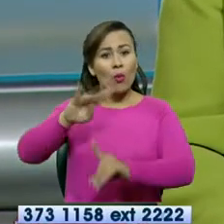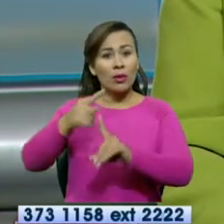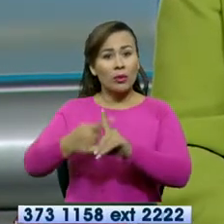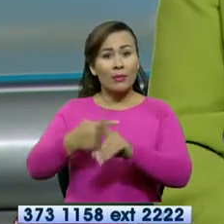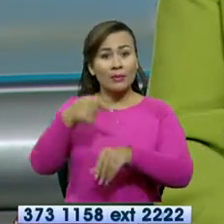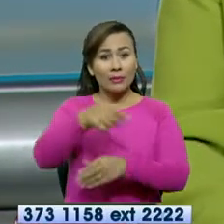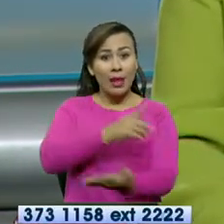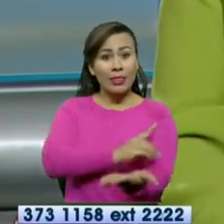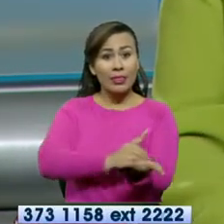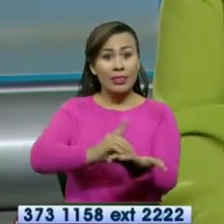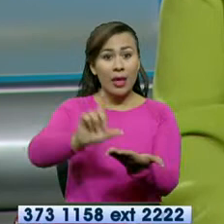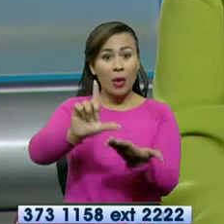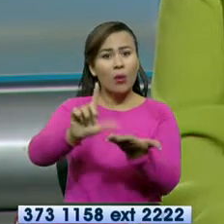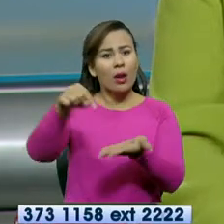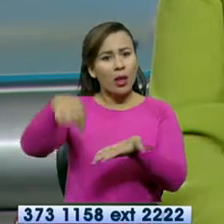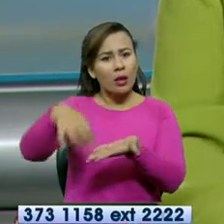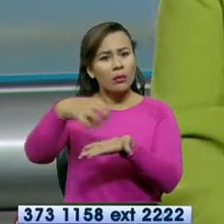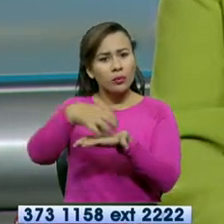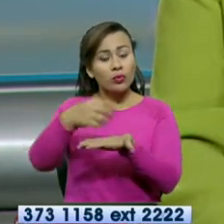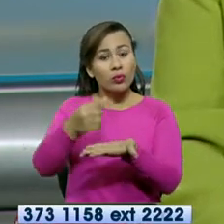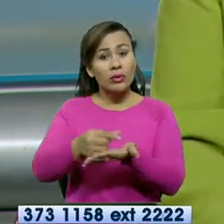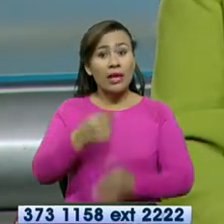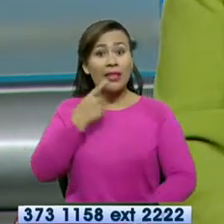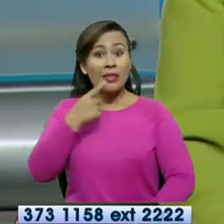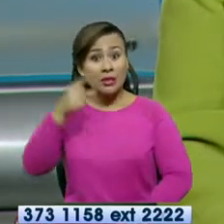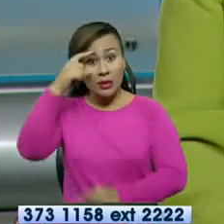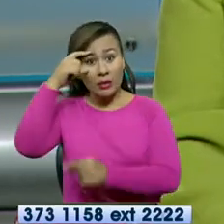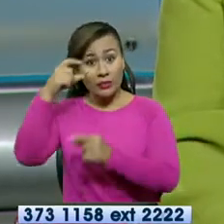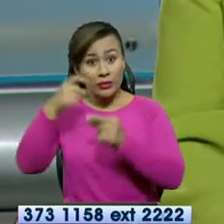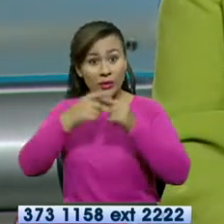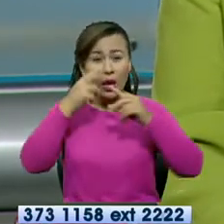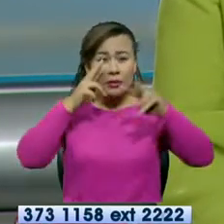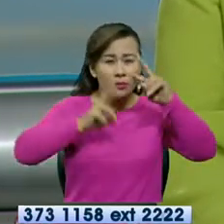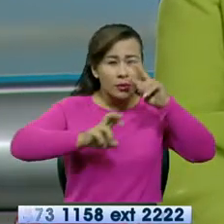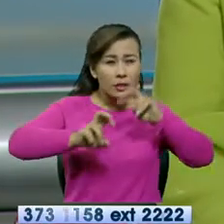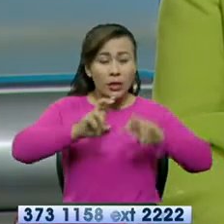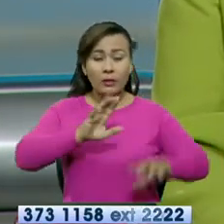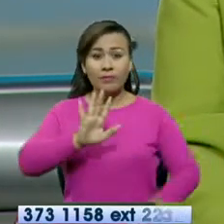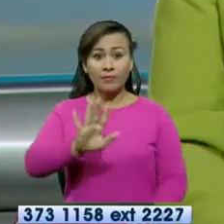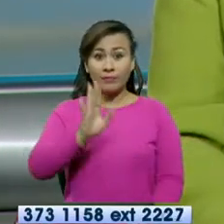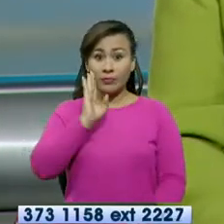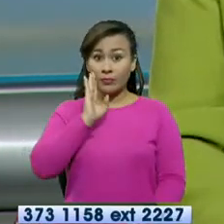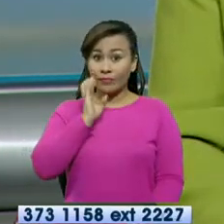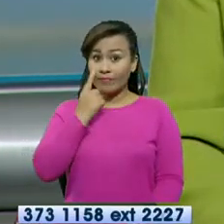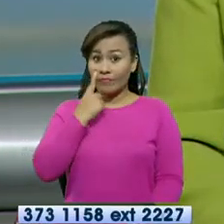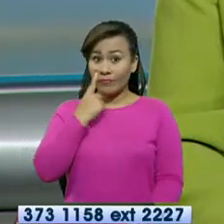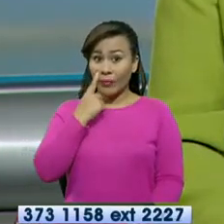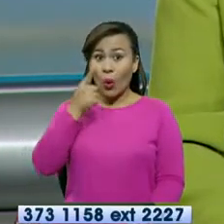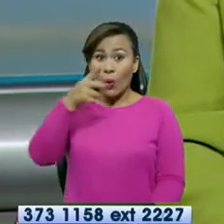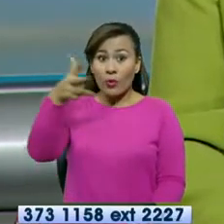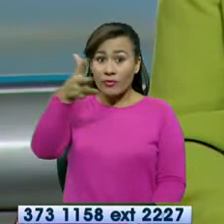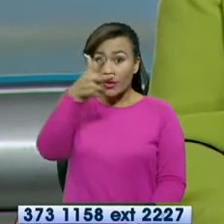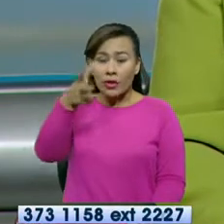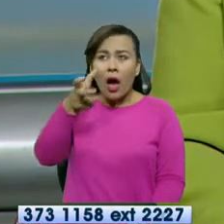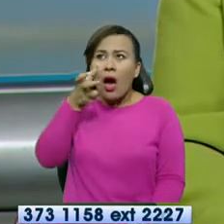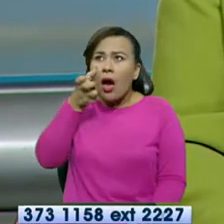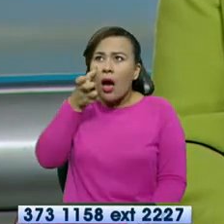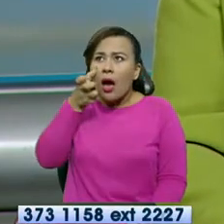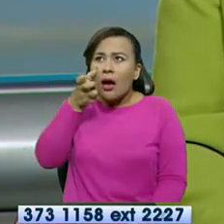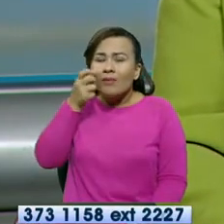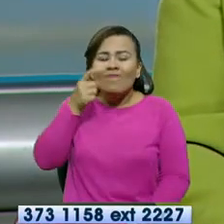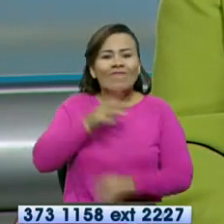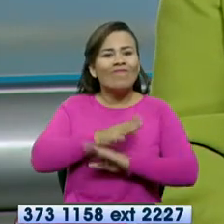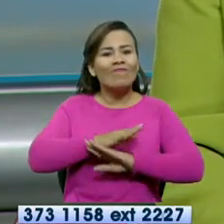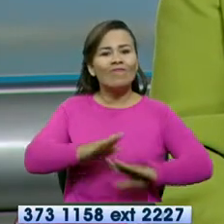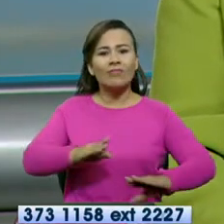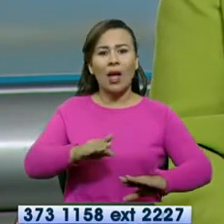cantón Daule, provincia del Guayas. Según el fiscal que lleva el caso, amigos televidentes, un video fue determinante